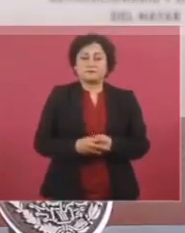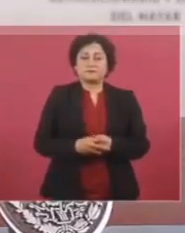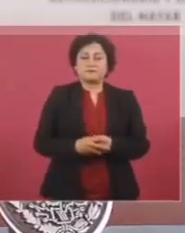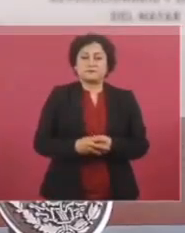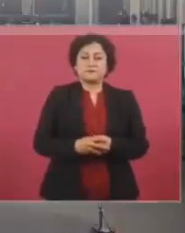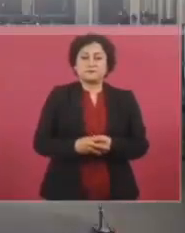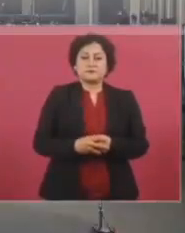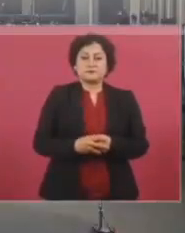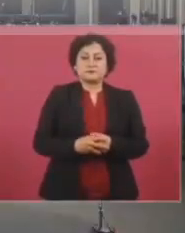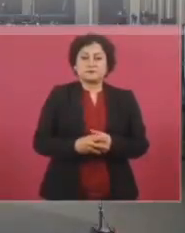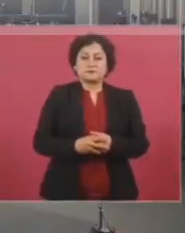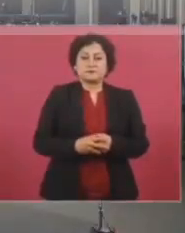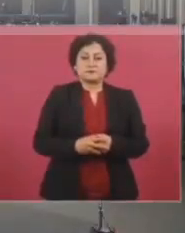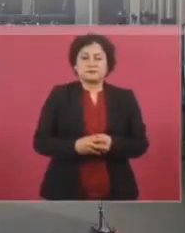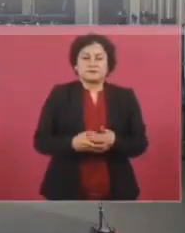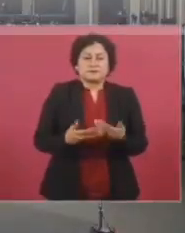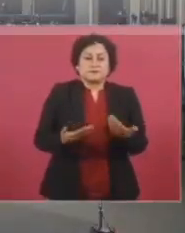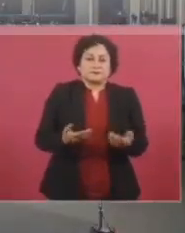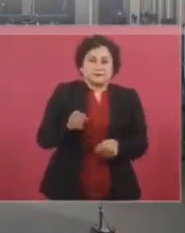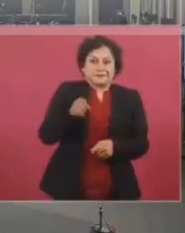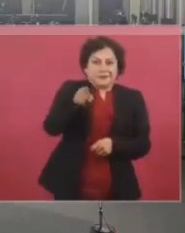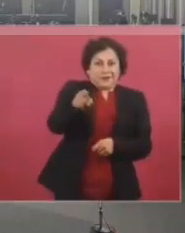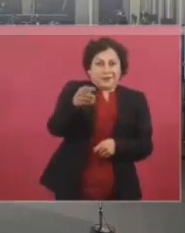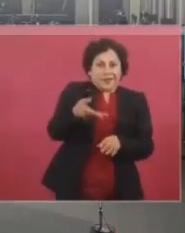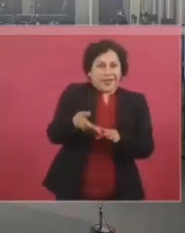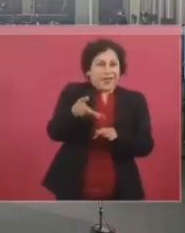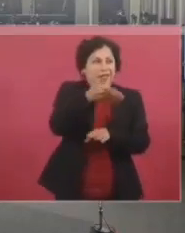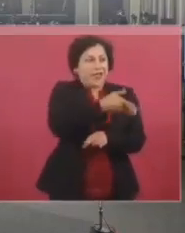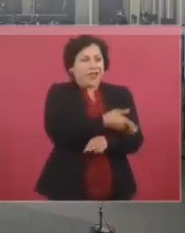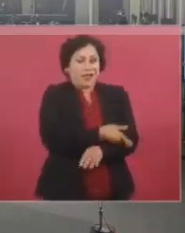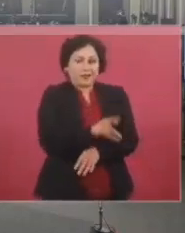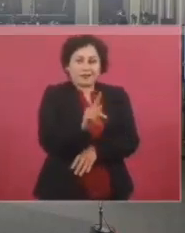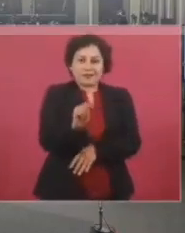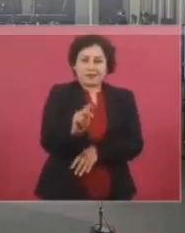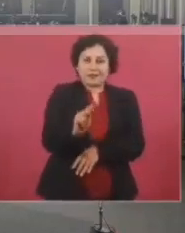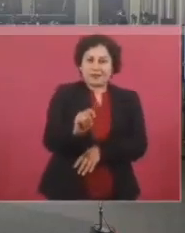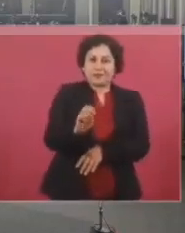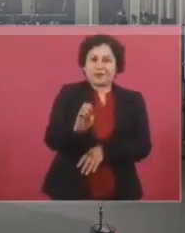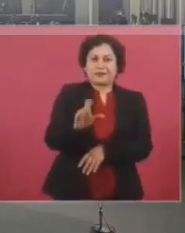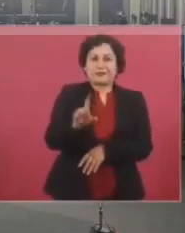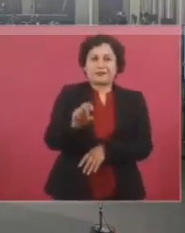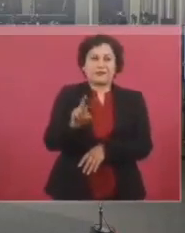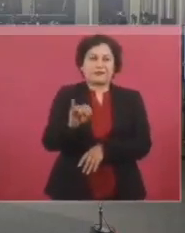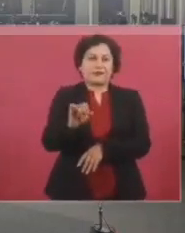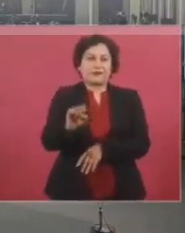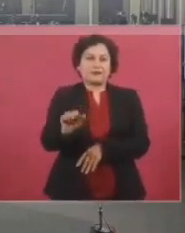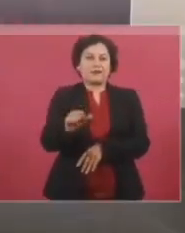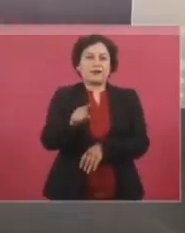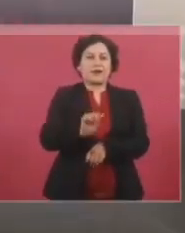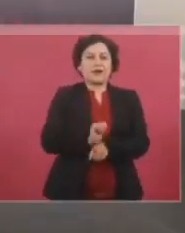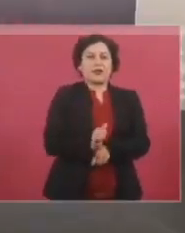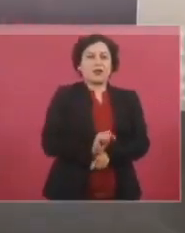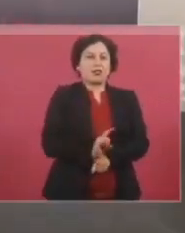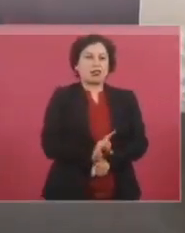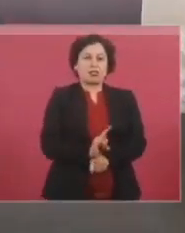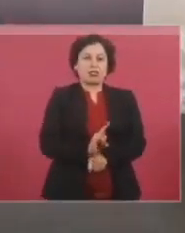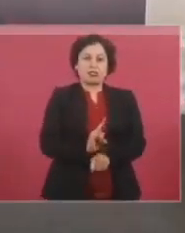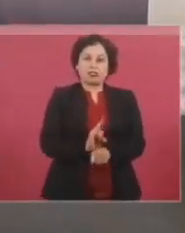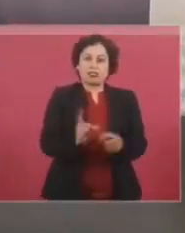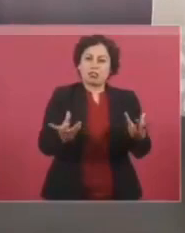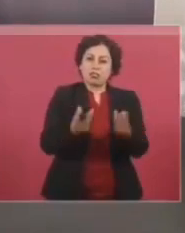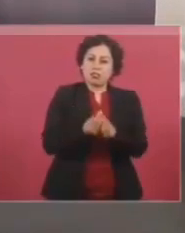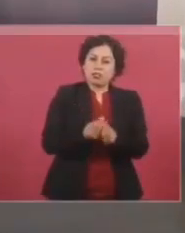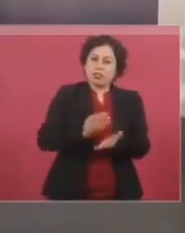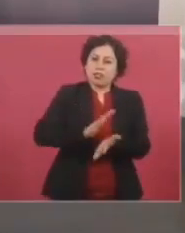apoyando, porque la derecha no tiene ideas. Si llegara a ganar la derecha, llegara a ganar Xochitl Gálvez, que no lo va a ganar, pero hagamos una